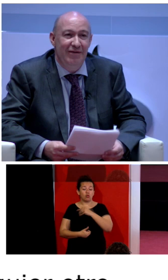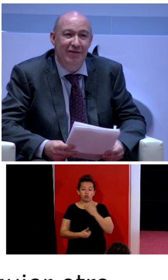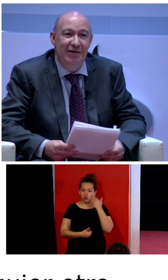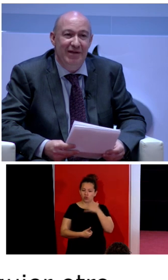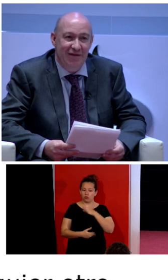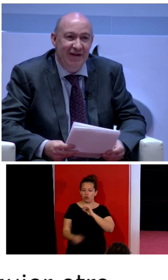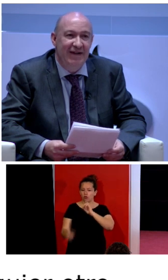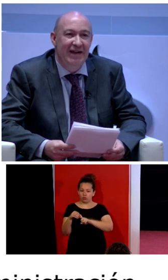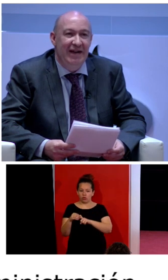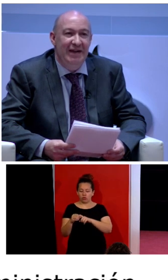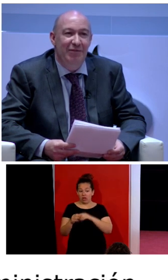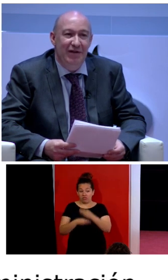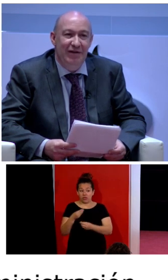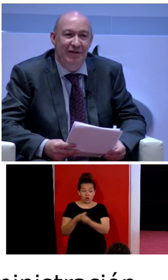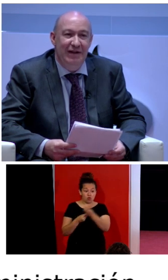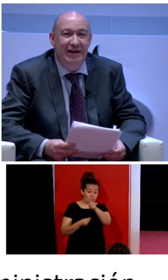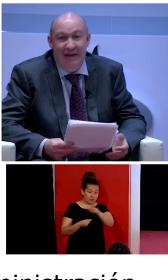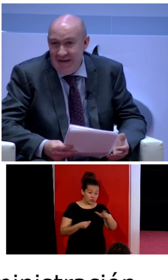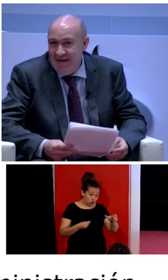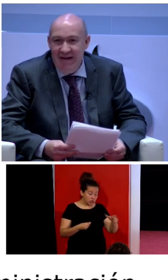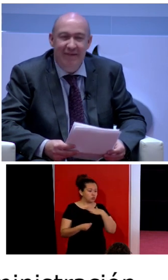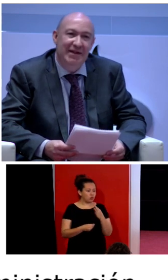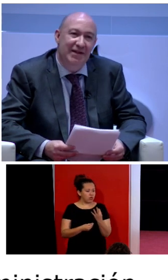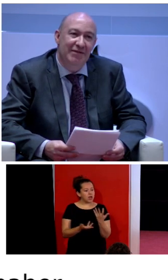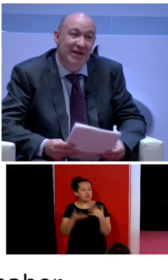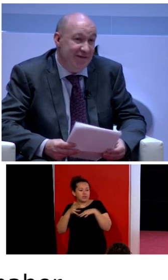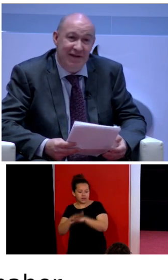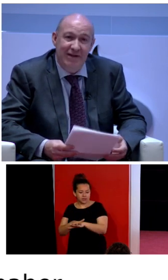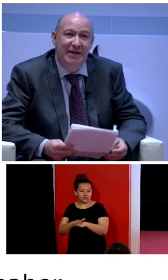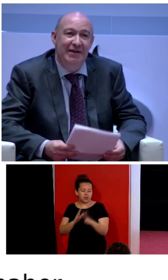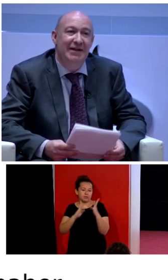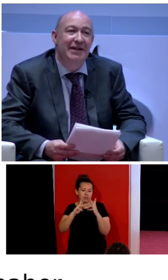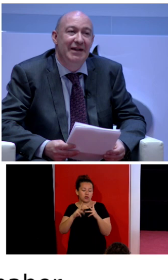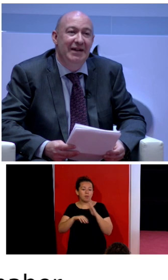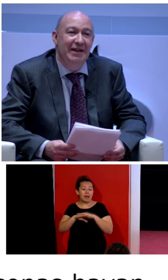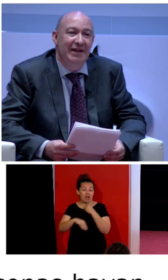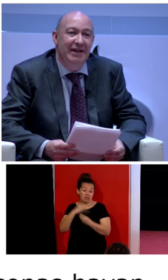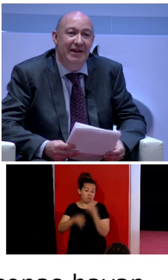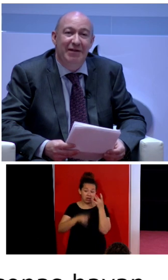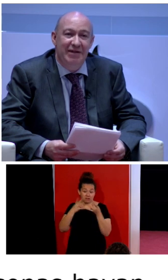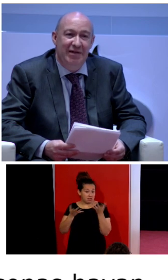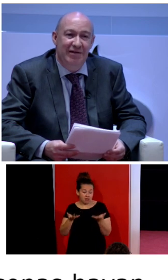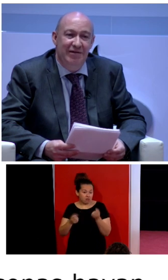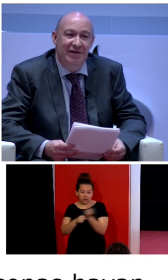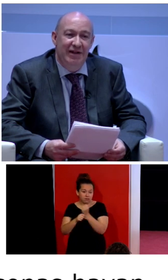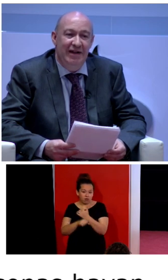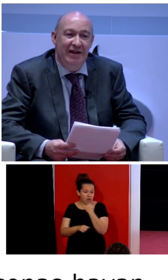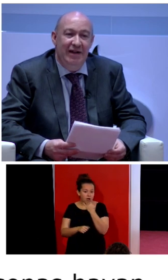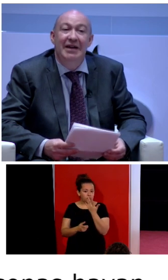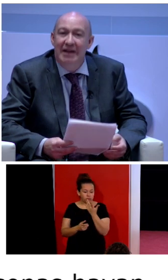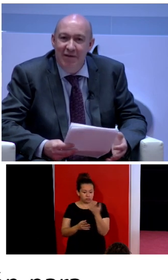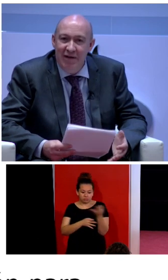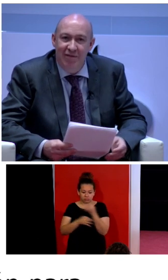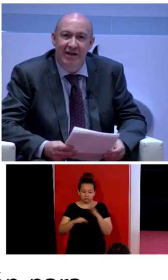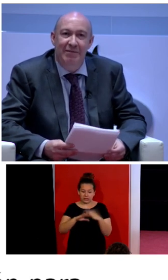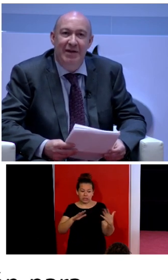que un número de personas hayan podido integrarse en la Administración para prestar una actividad que es valiosa para todos